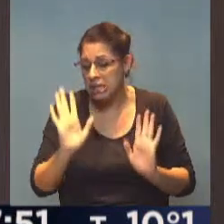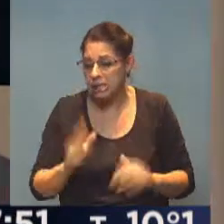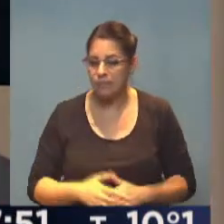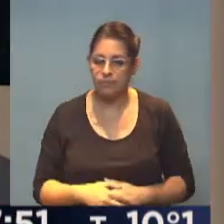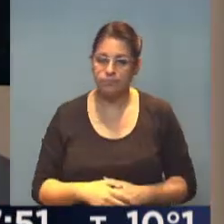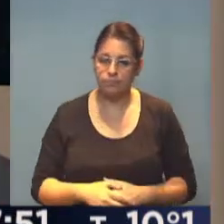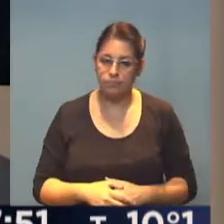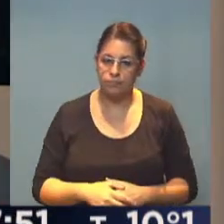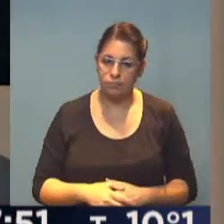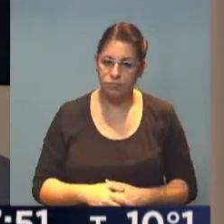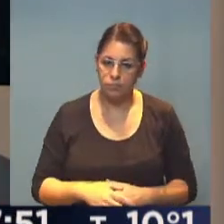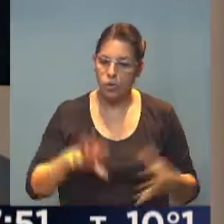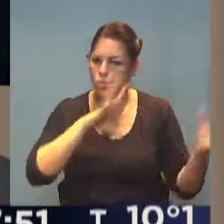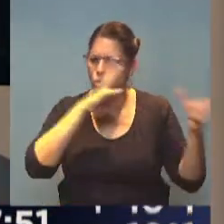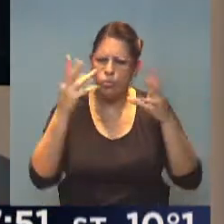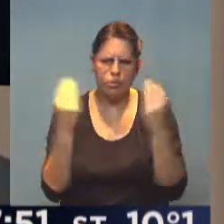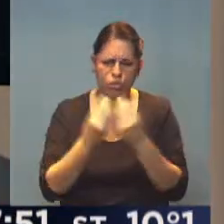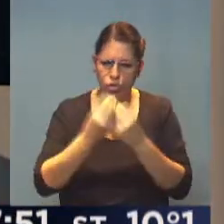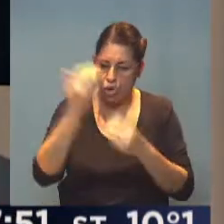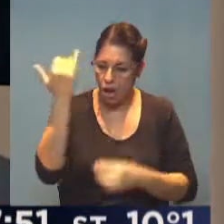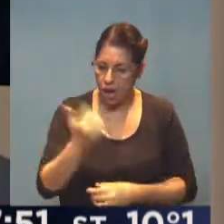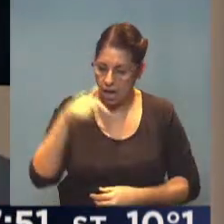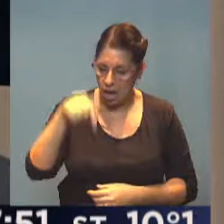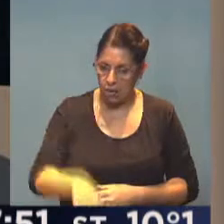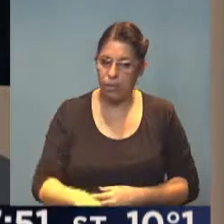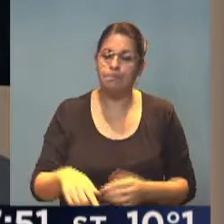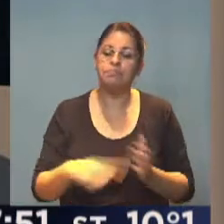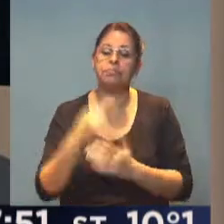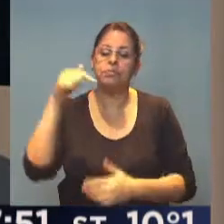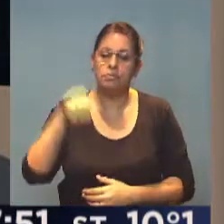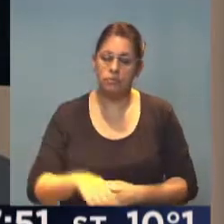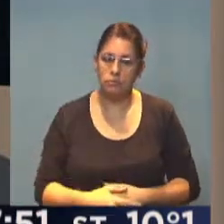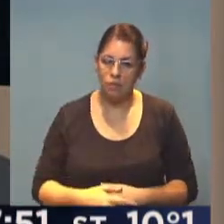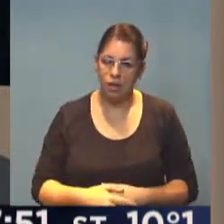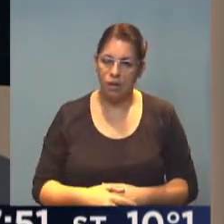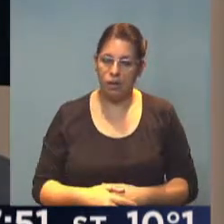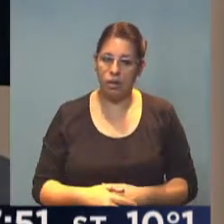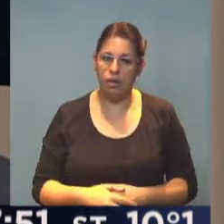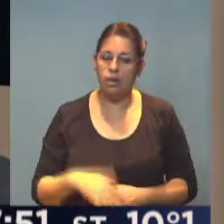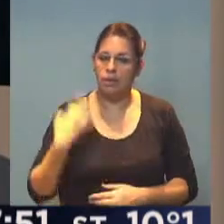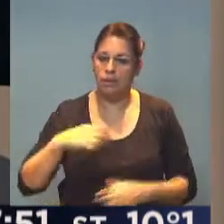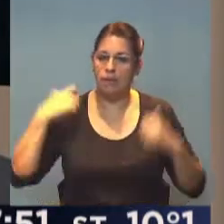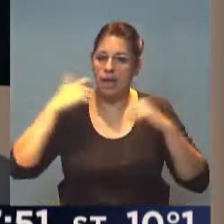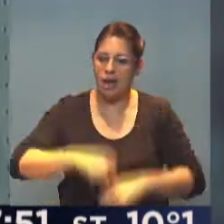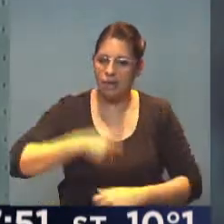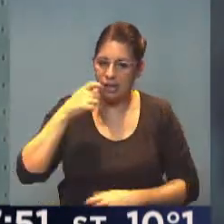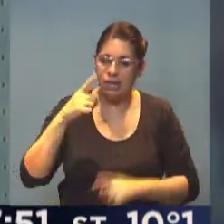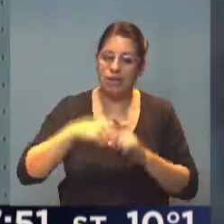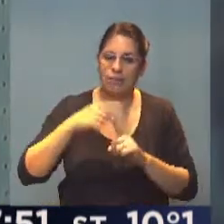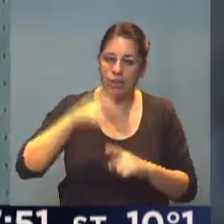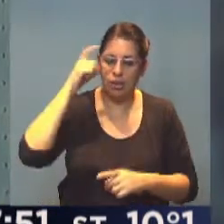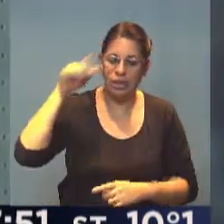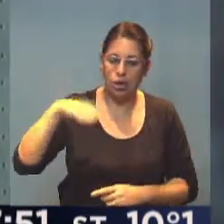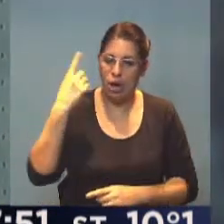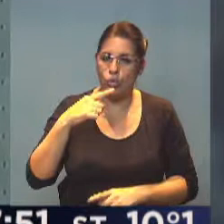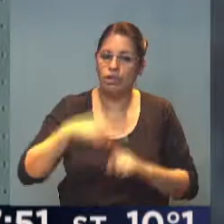también. Hay abundante nubosidad en este momento. Y en la ciudad de Buenos Aires, bueno, mejor que se abrigue. La temperatura 10.1